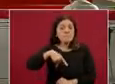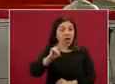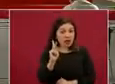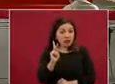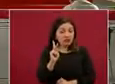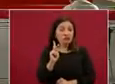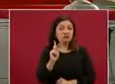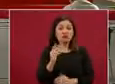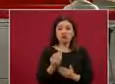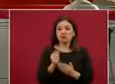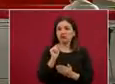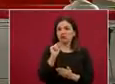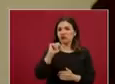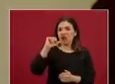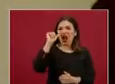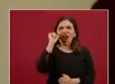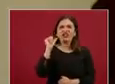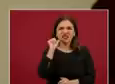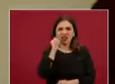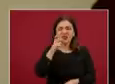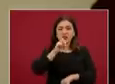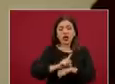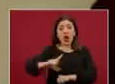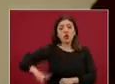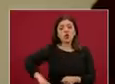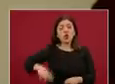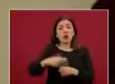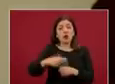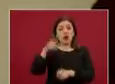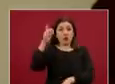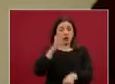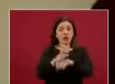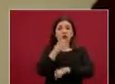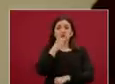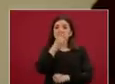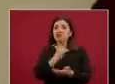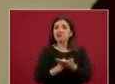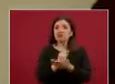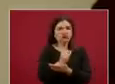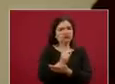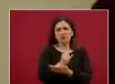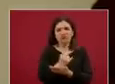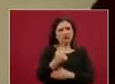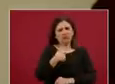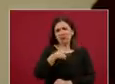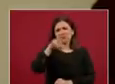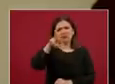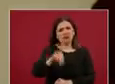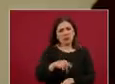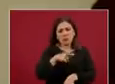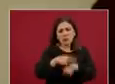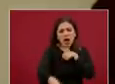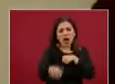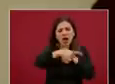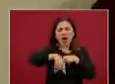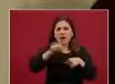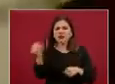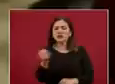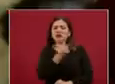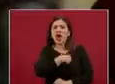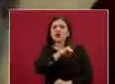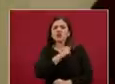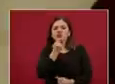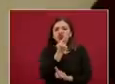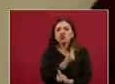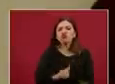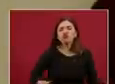embargo, el día de ayer, el gobernador del estado declaró que él no arriesgaría precisamente la salud de los niños. Al